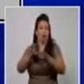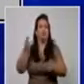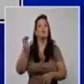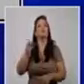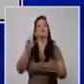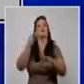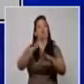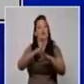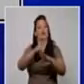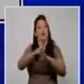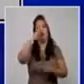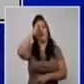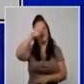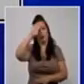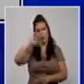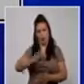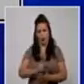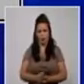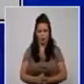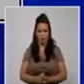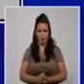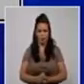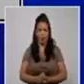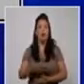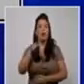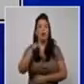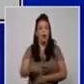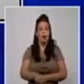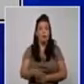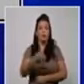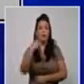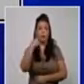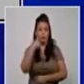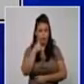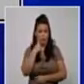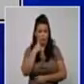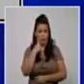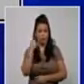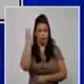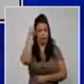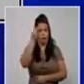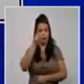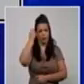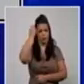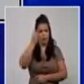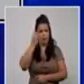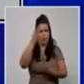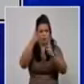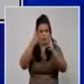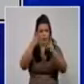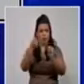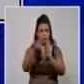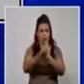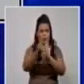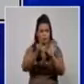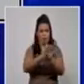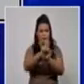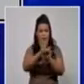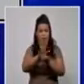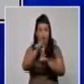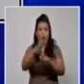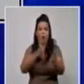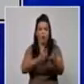decía Guinovar, se observa que los casos confirmados continúan incrementándose, al igual que las